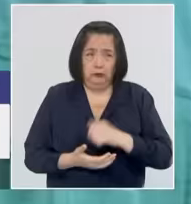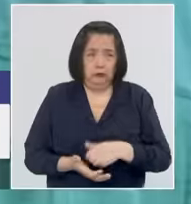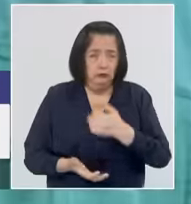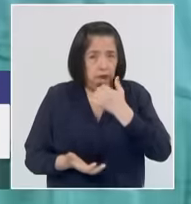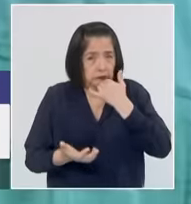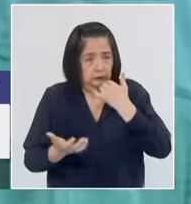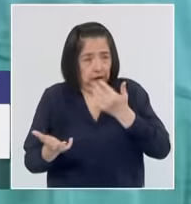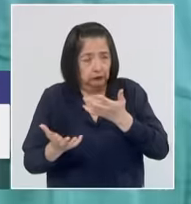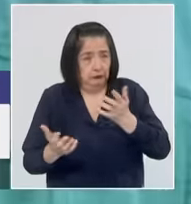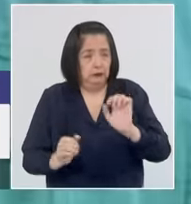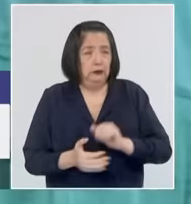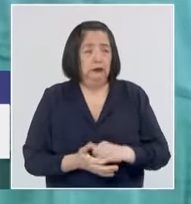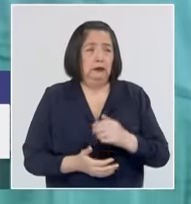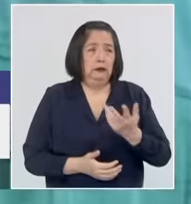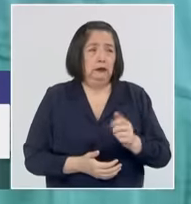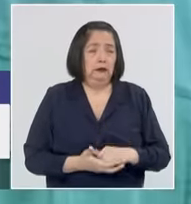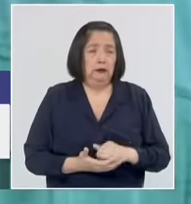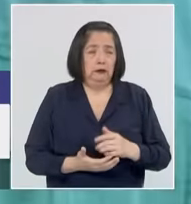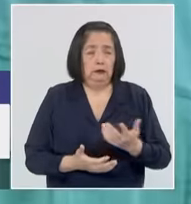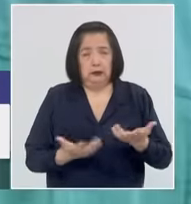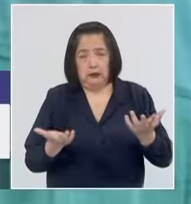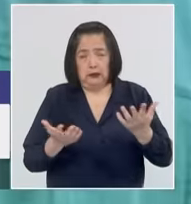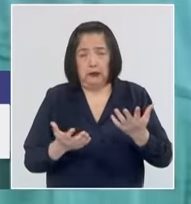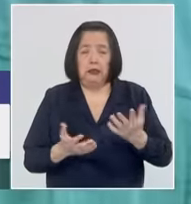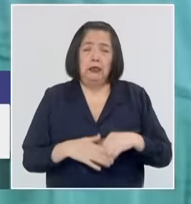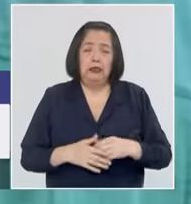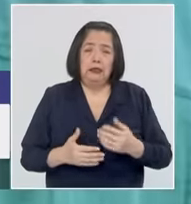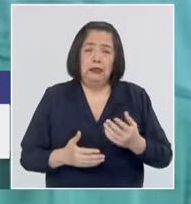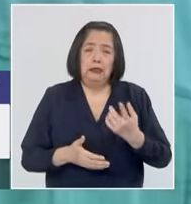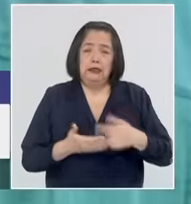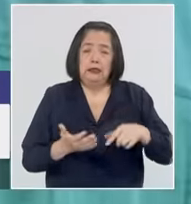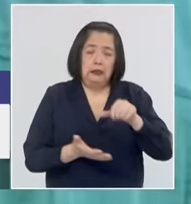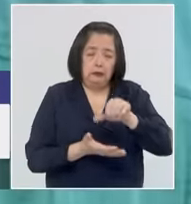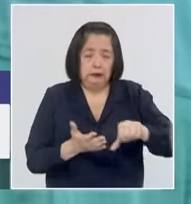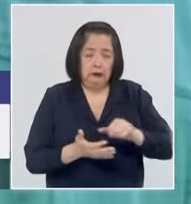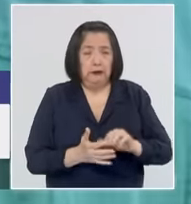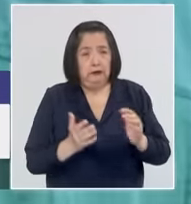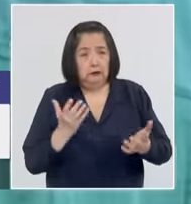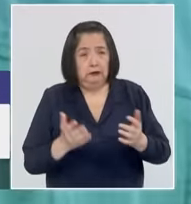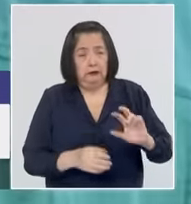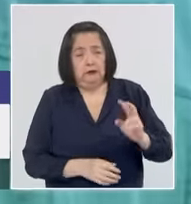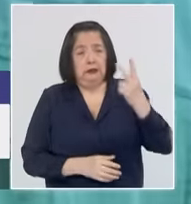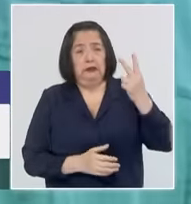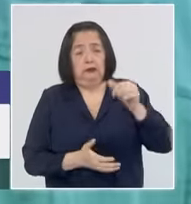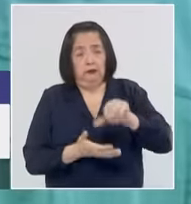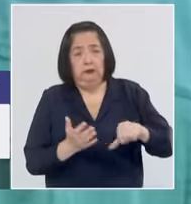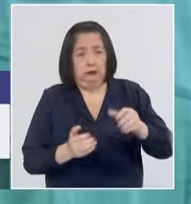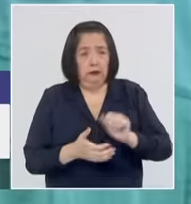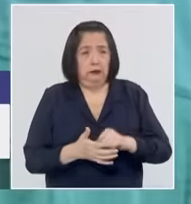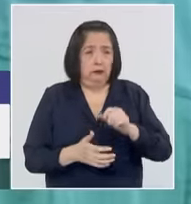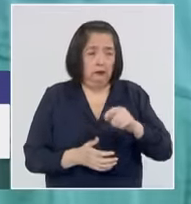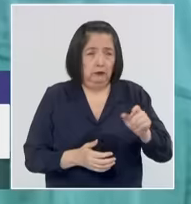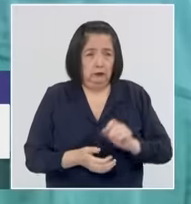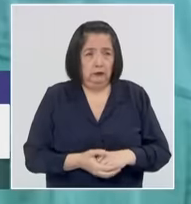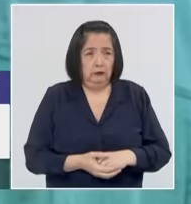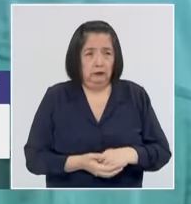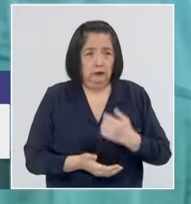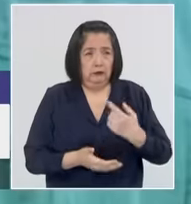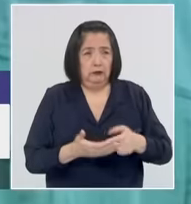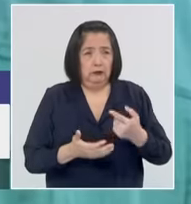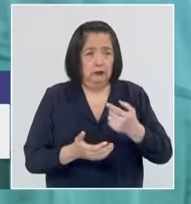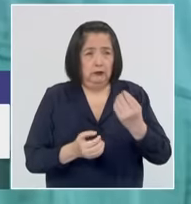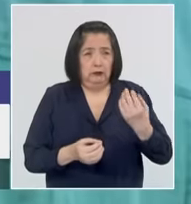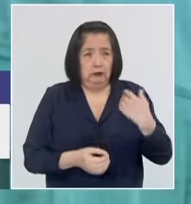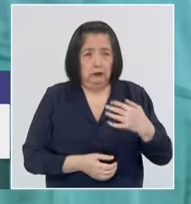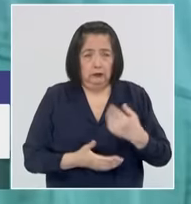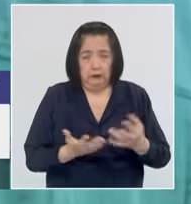circunstancia que se pueda desencadenar la lipoescultura, sino también de una presunta segunda operación vinculada a una circunstancia